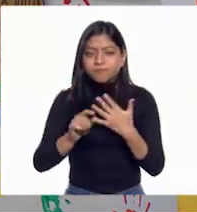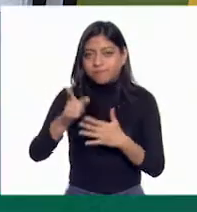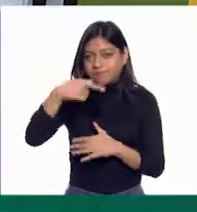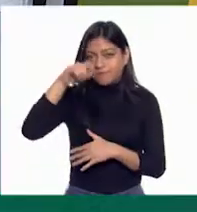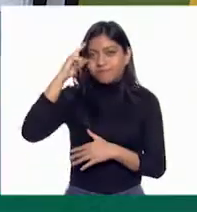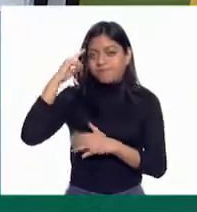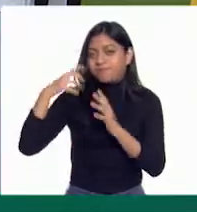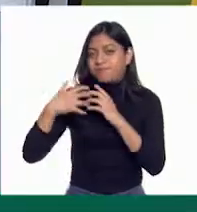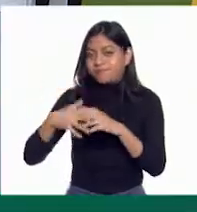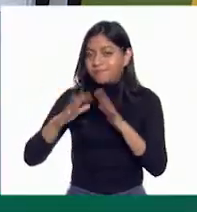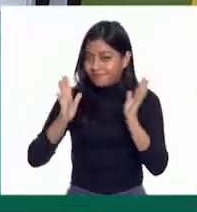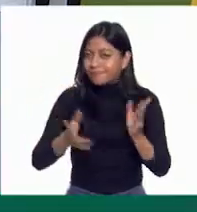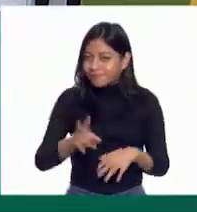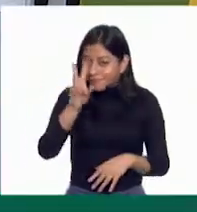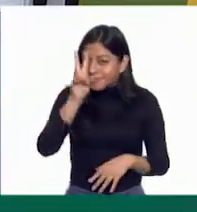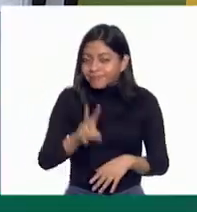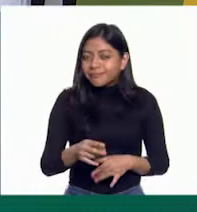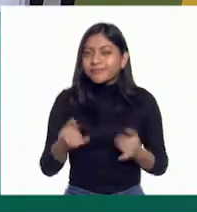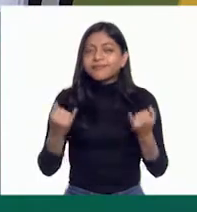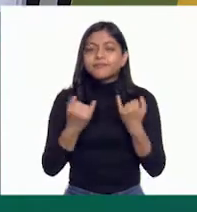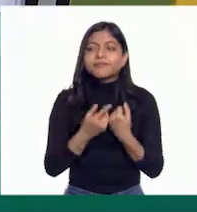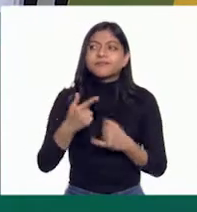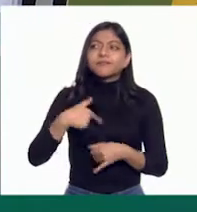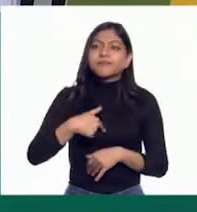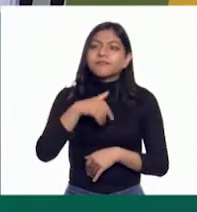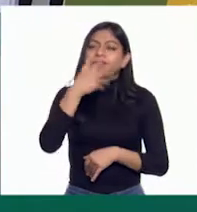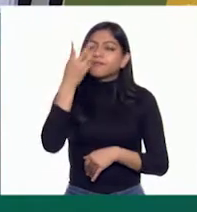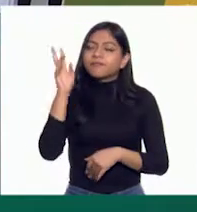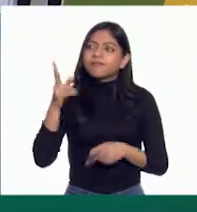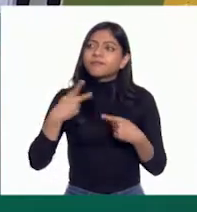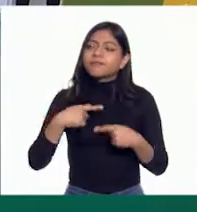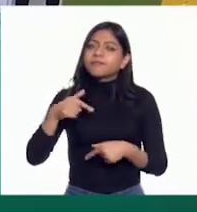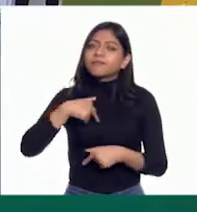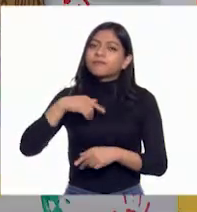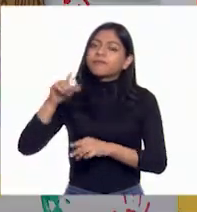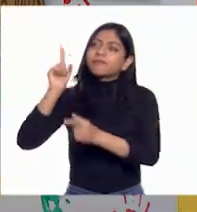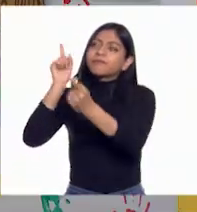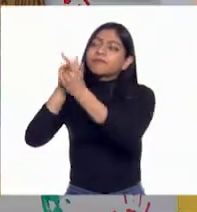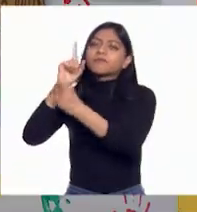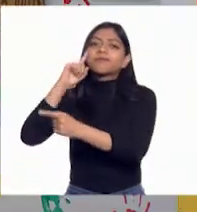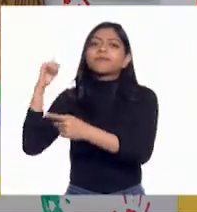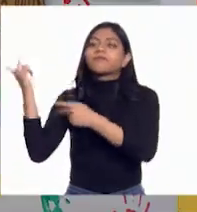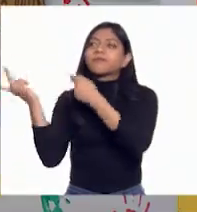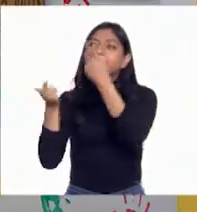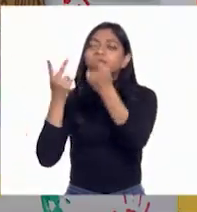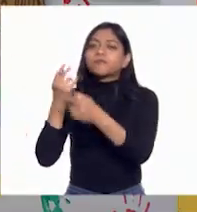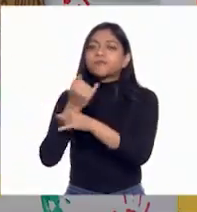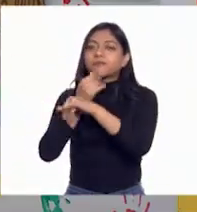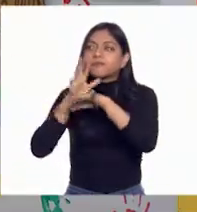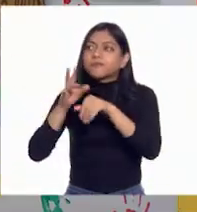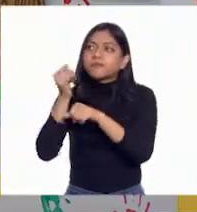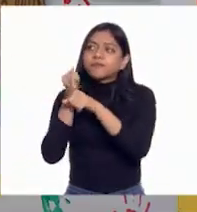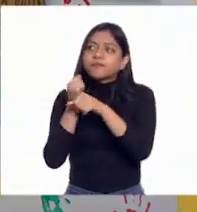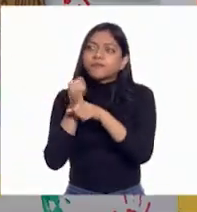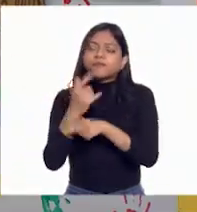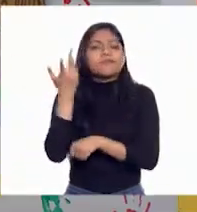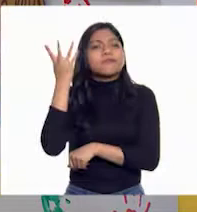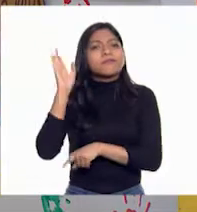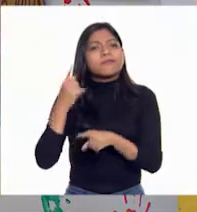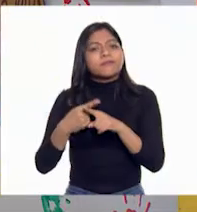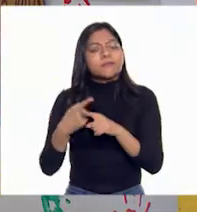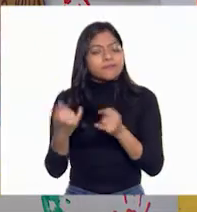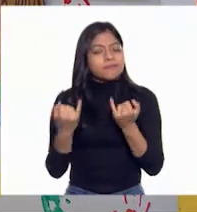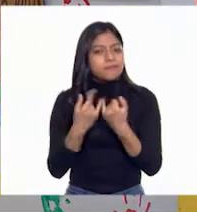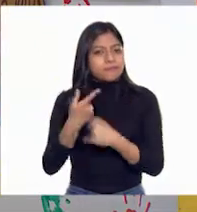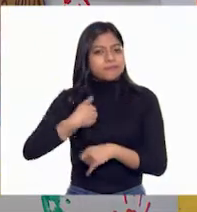Uh-huh. Así como en las personas a las que pueden recurrir para obtener mayor información. También yo me imagino que estarán